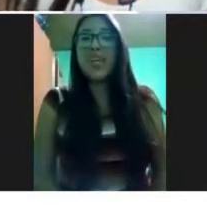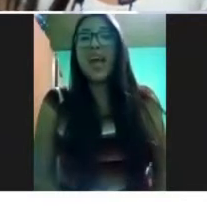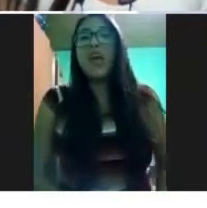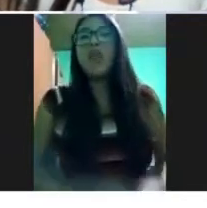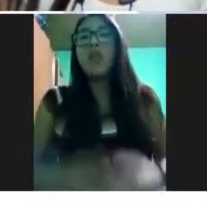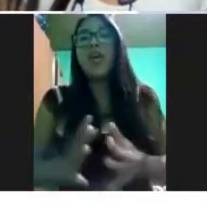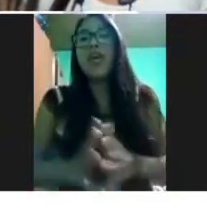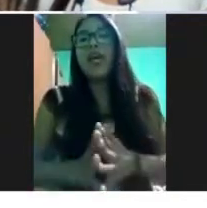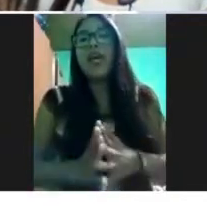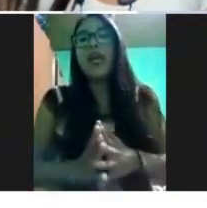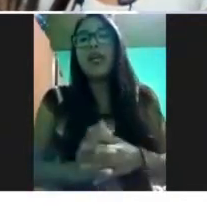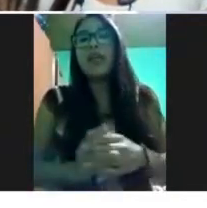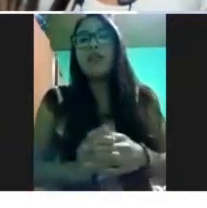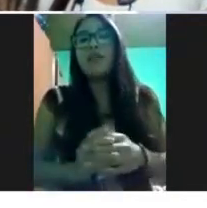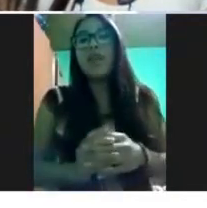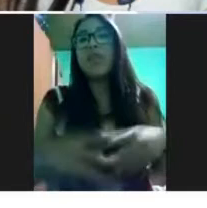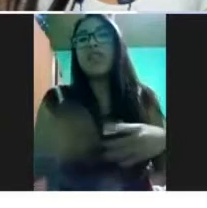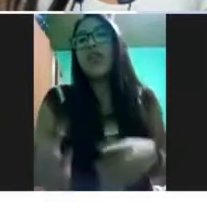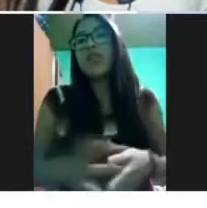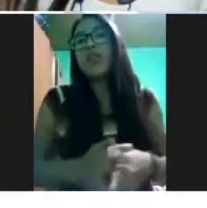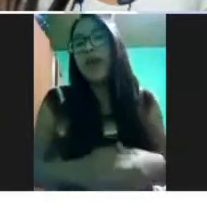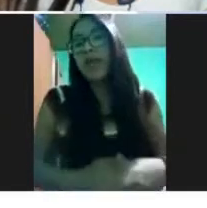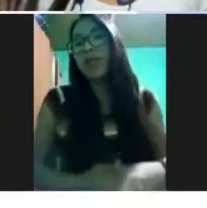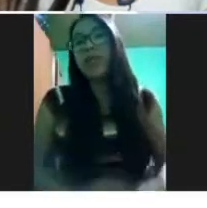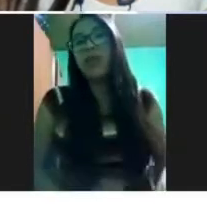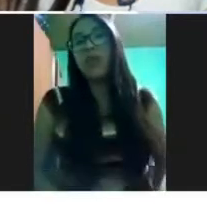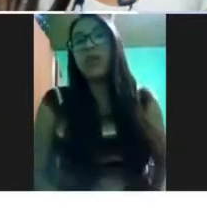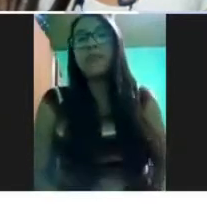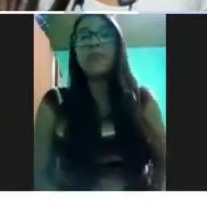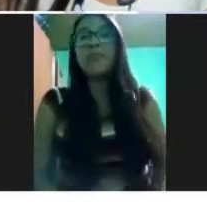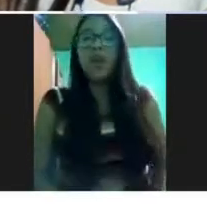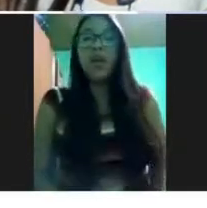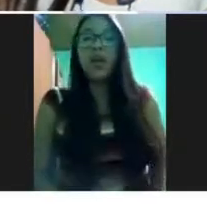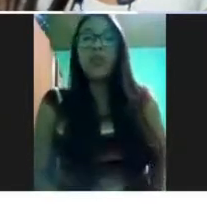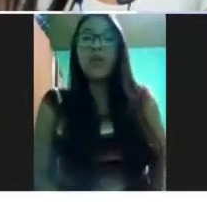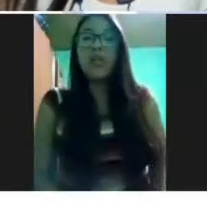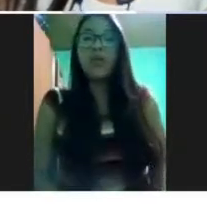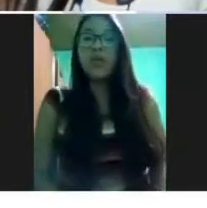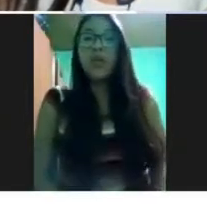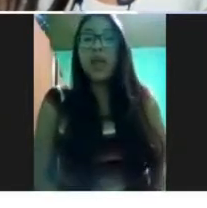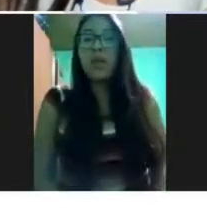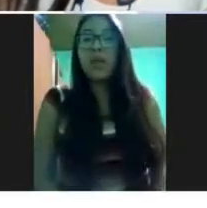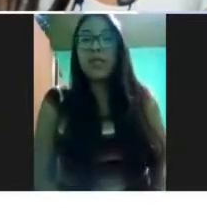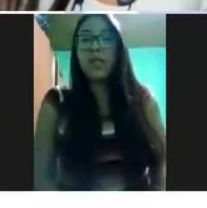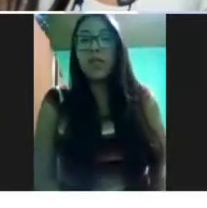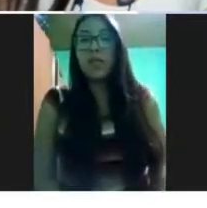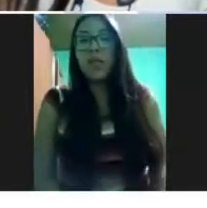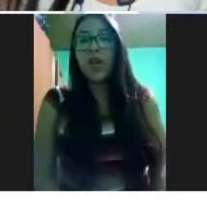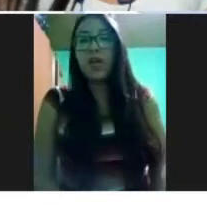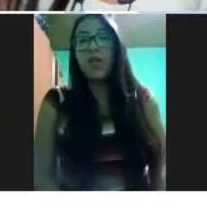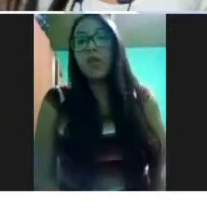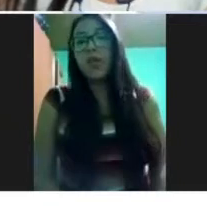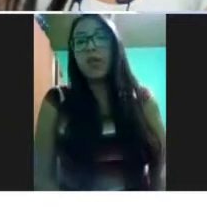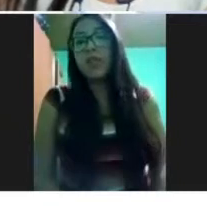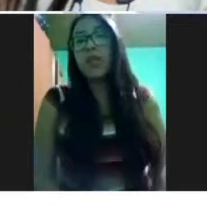¿cómo sería? Como que la atención es primaria, ¿no? En cambio, en el segundo nivel, pues recordemos que